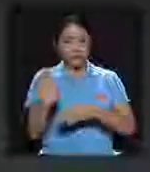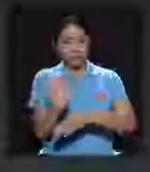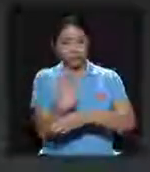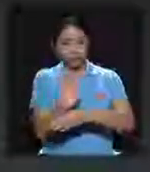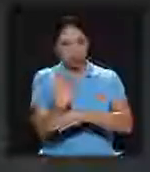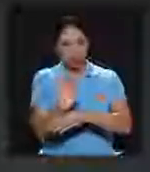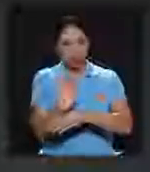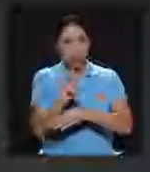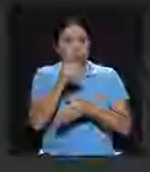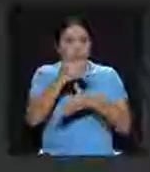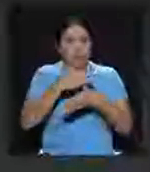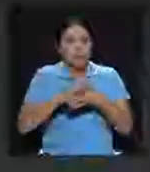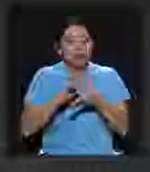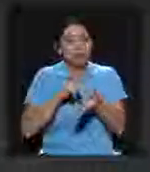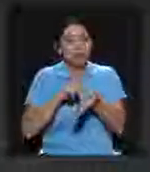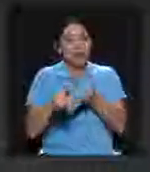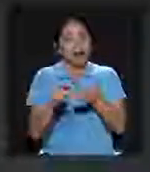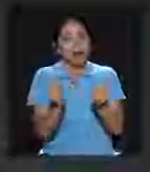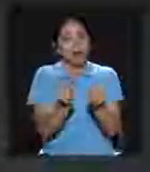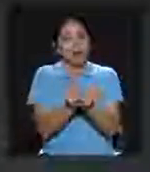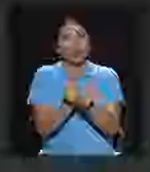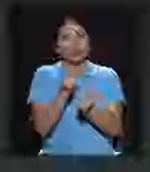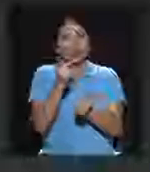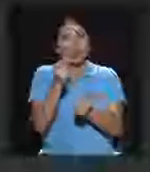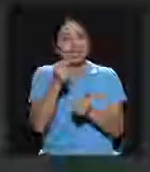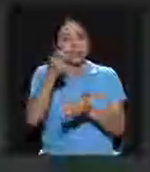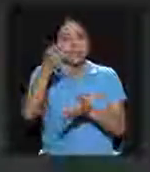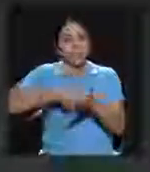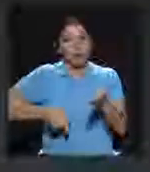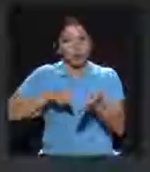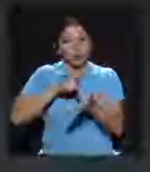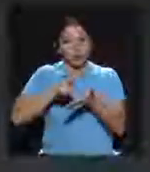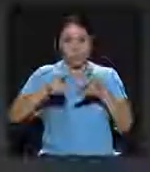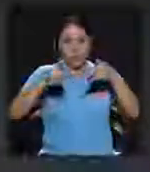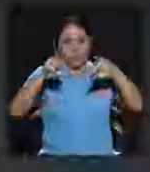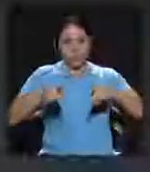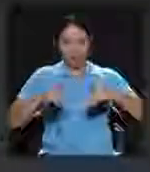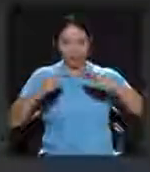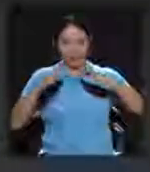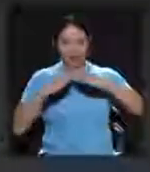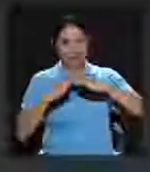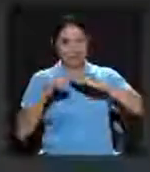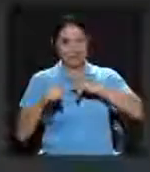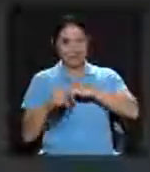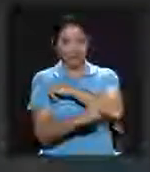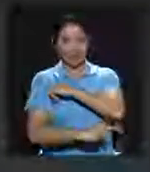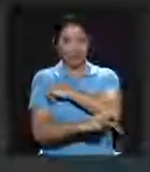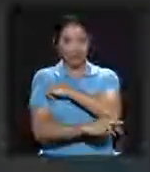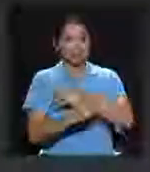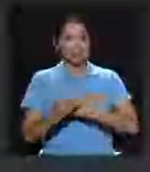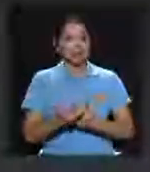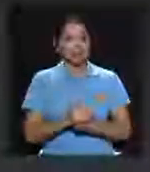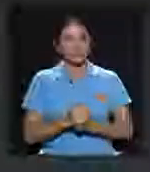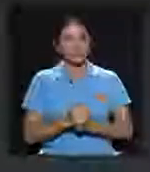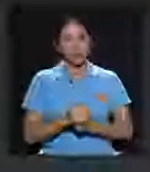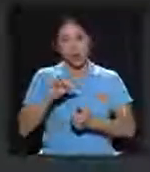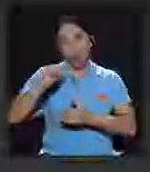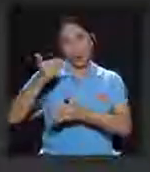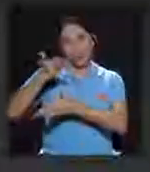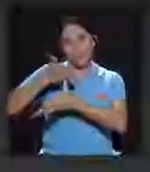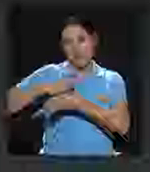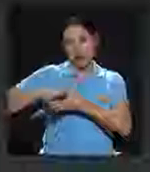paga parcialmente con los impuestos que tributan en los habitantes de este país y otra